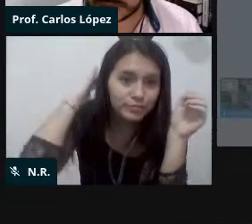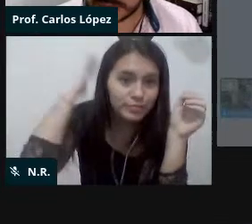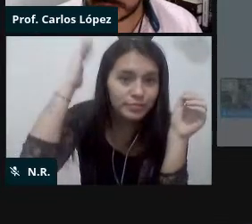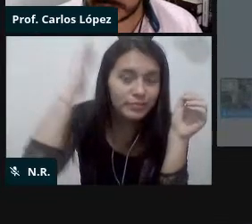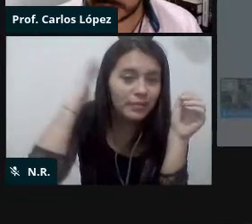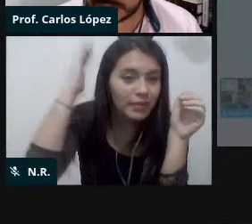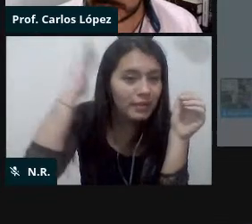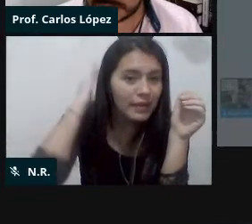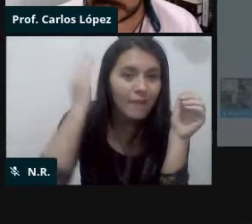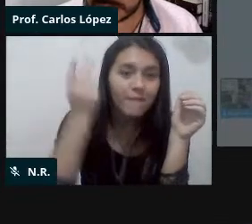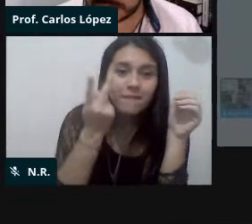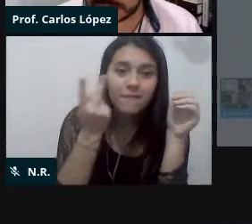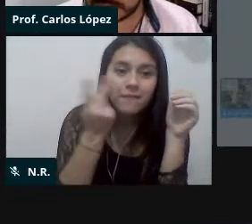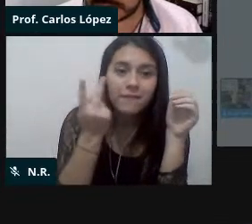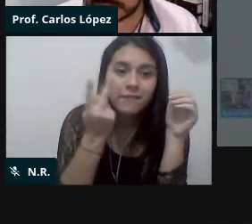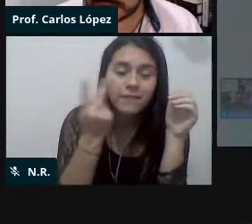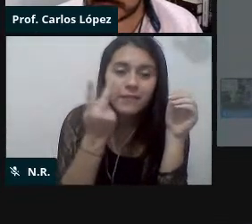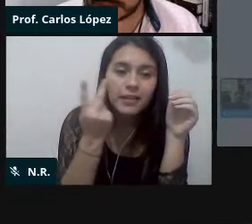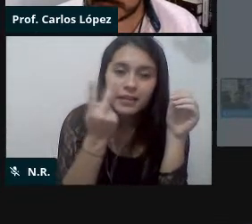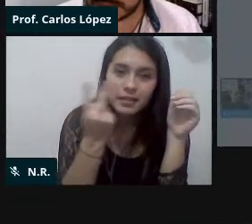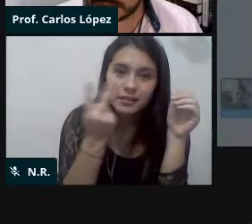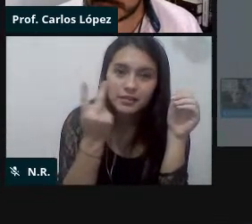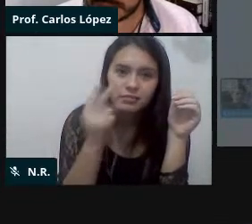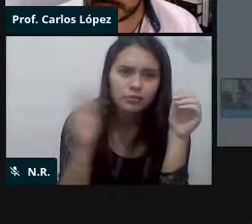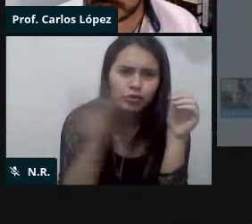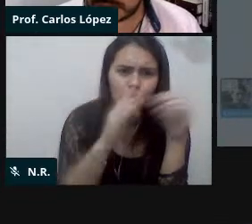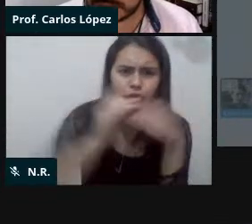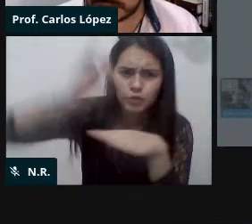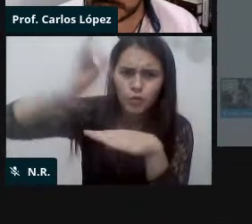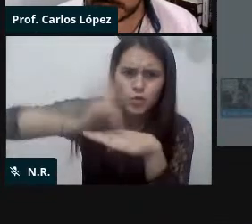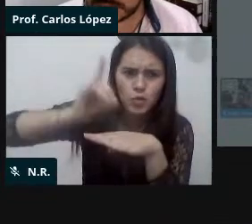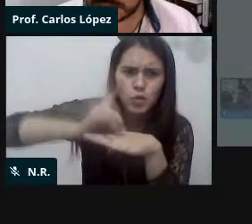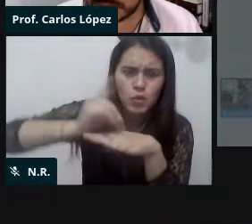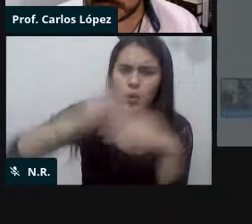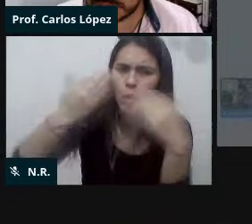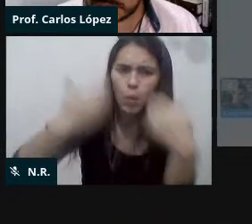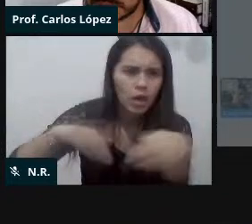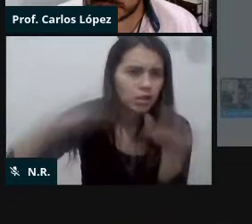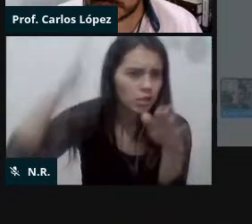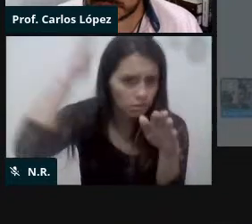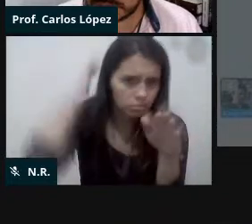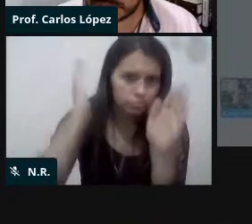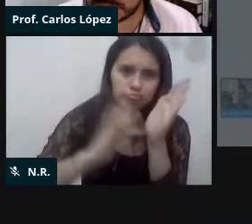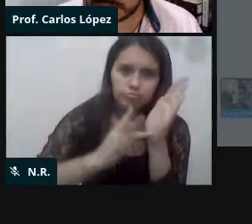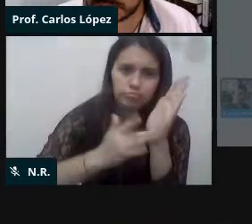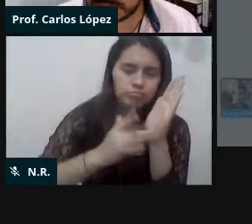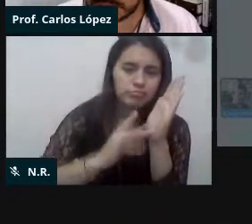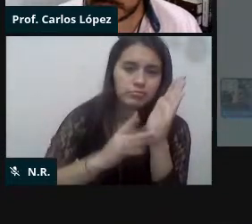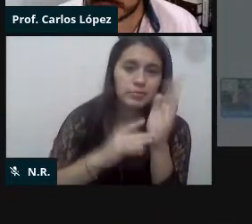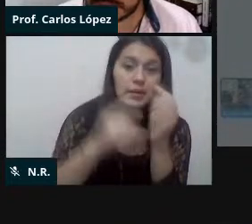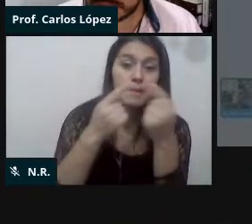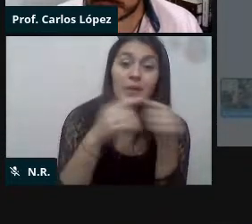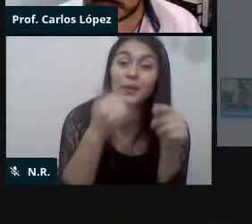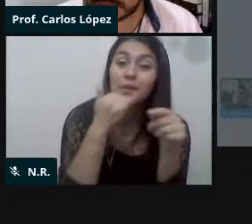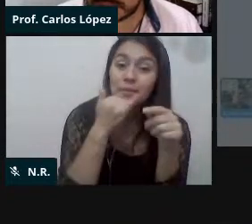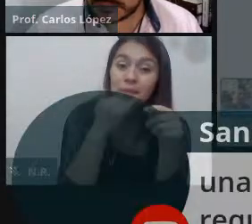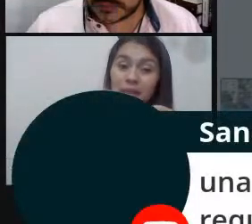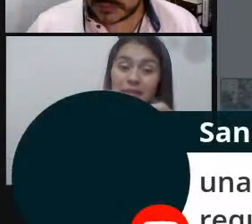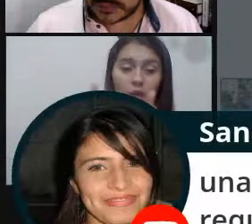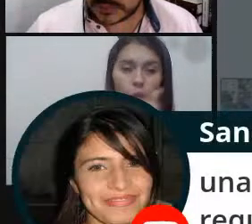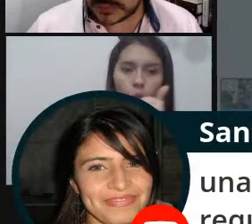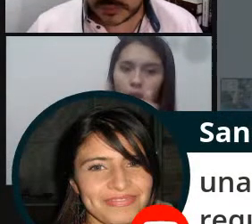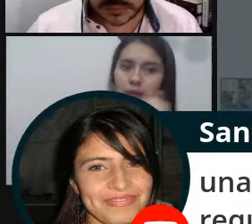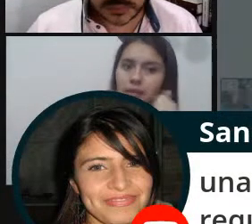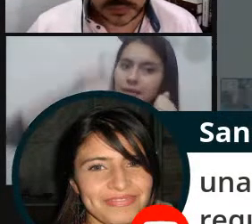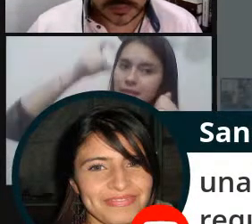verde. Y van a poder descargar cualquier tipo de fondo que ustedes deseen utilizar, pero el requisito es que ustedes